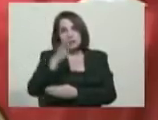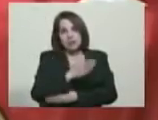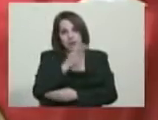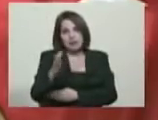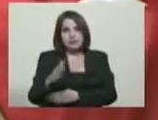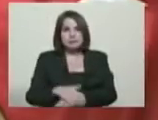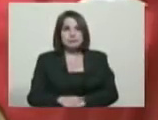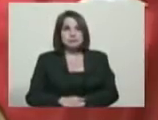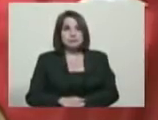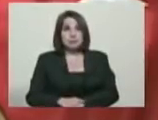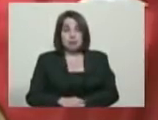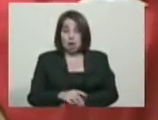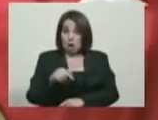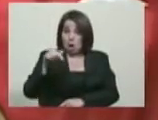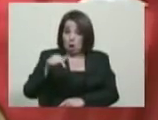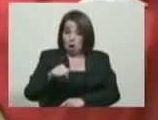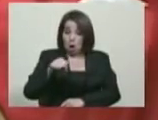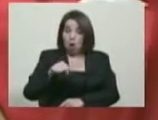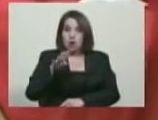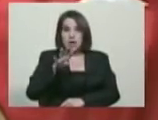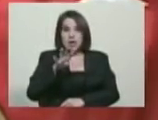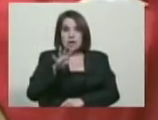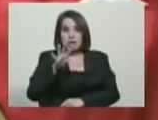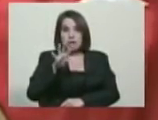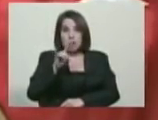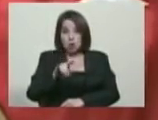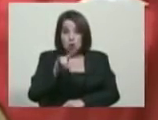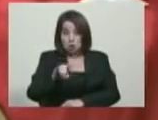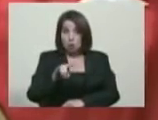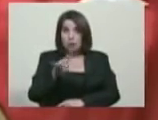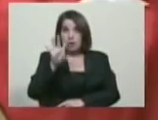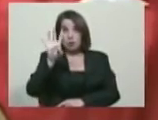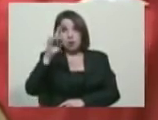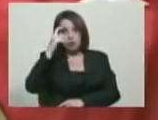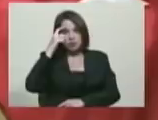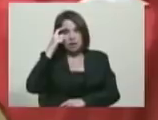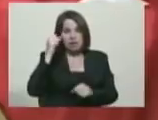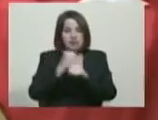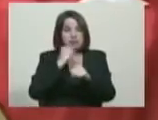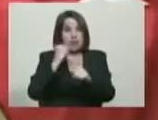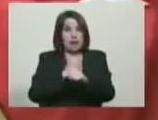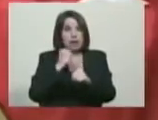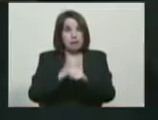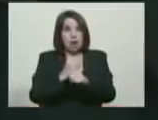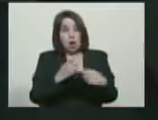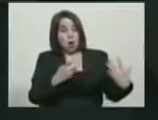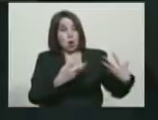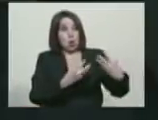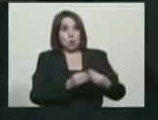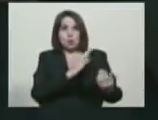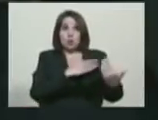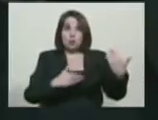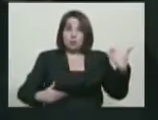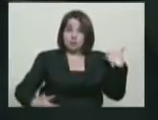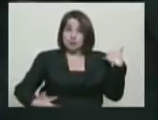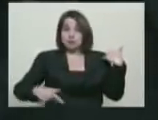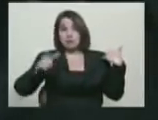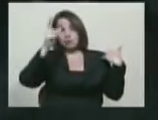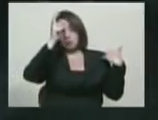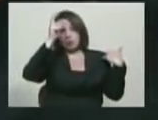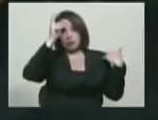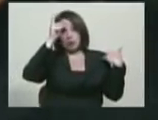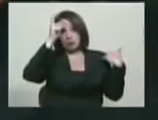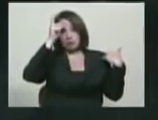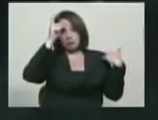lunes, 4 días te estoy diciendo de mi agenda. Hoy lunes estoy con el gran presidente de la Gran Turquía,